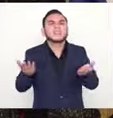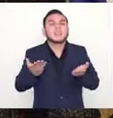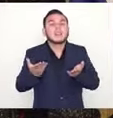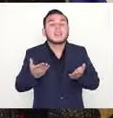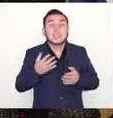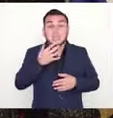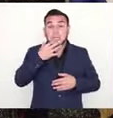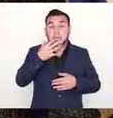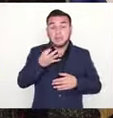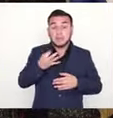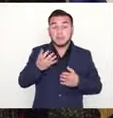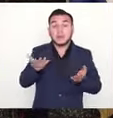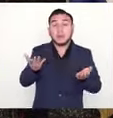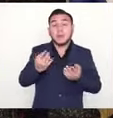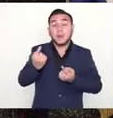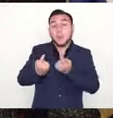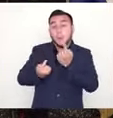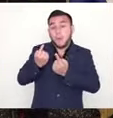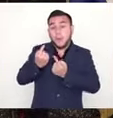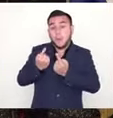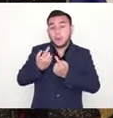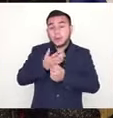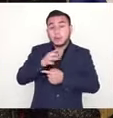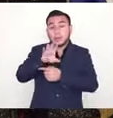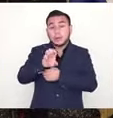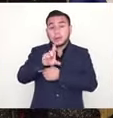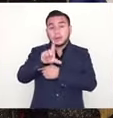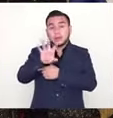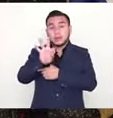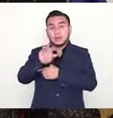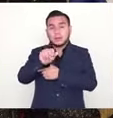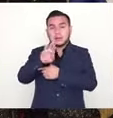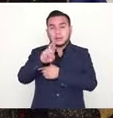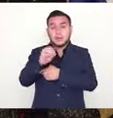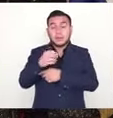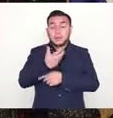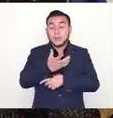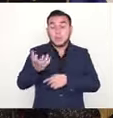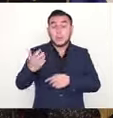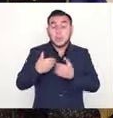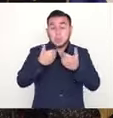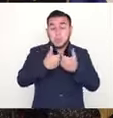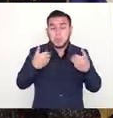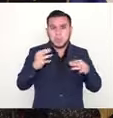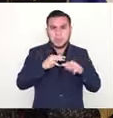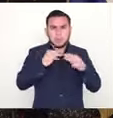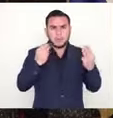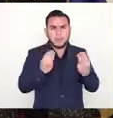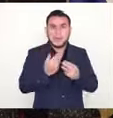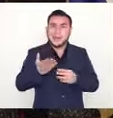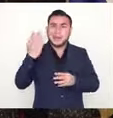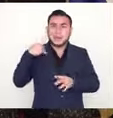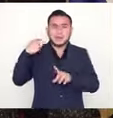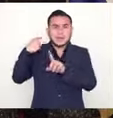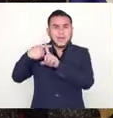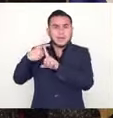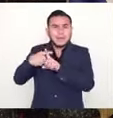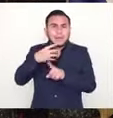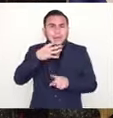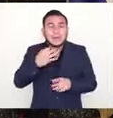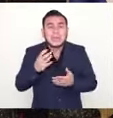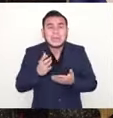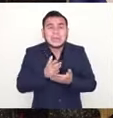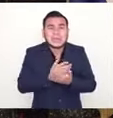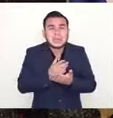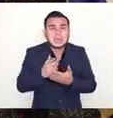acreditado entre comillas era que las fuentes del faro decían que en los penales estaban separados como habían estado antes de abril pero ni siquiera eso